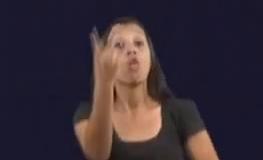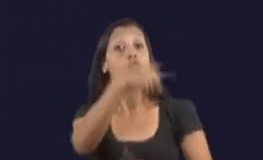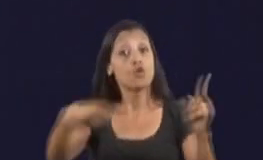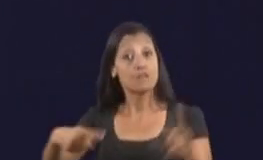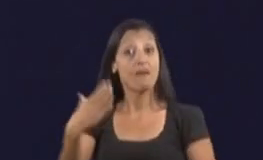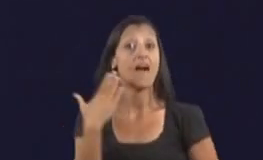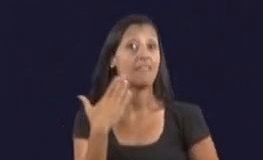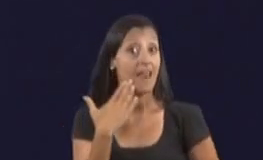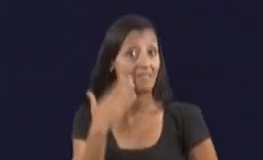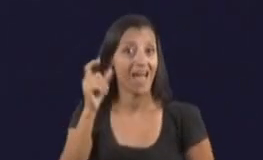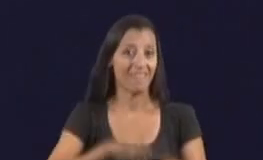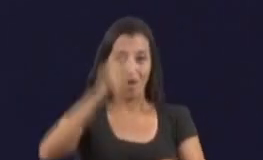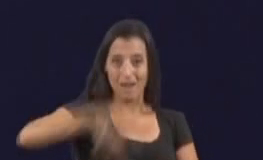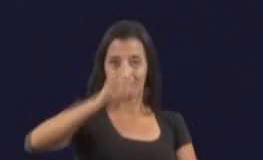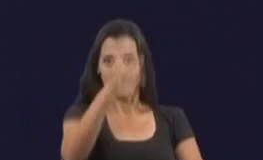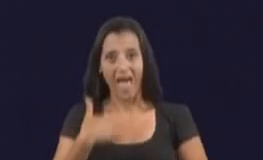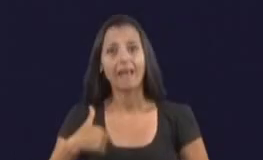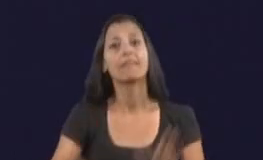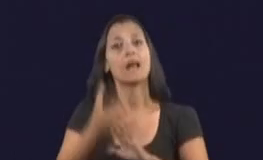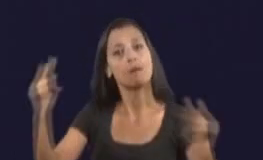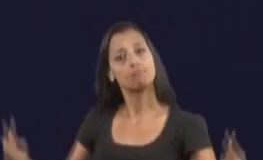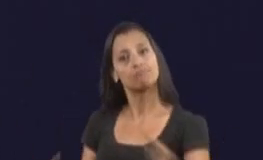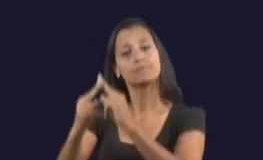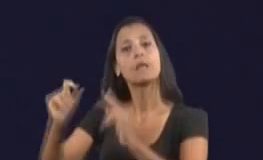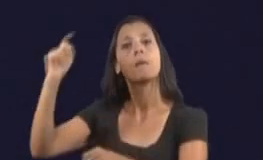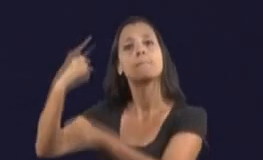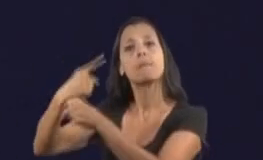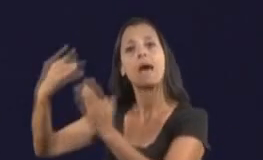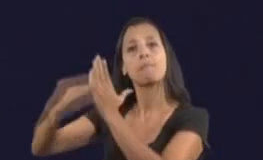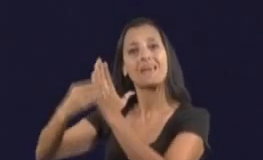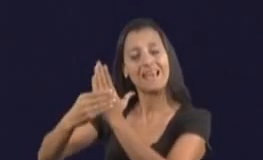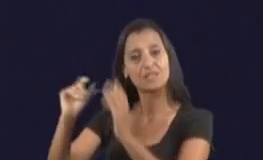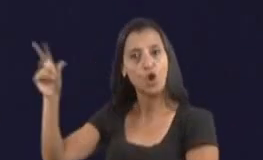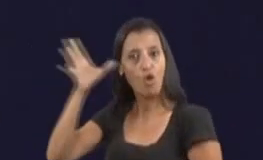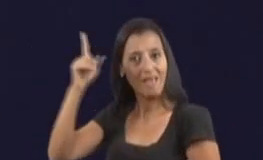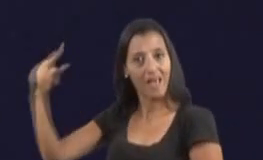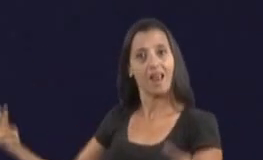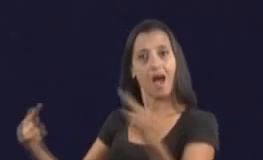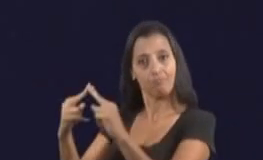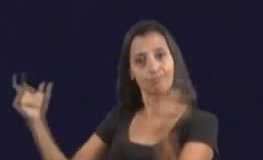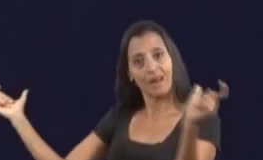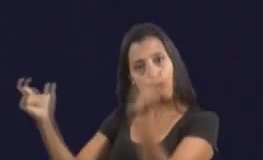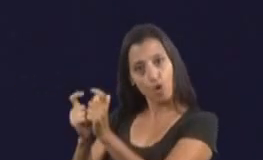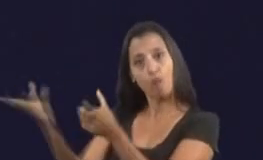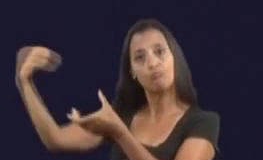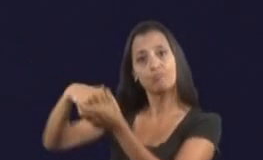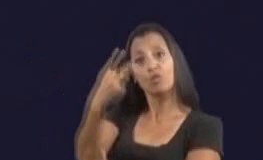horas se va a encontrar con la primer ministro de la República Italiana, Giorgia